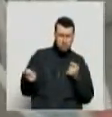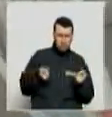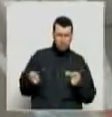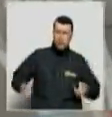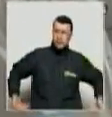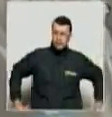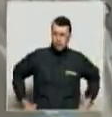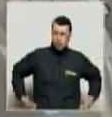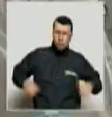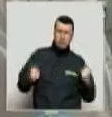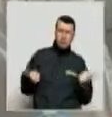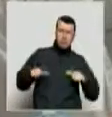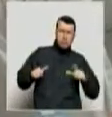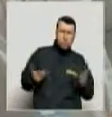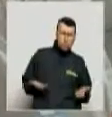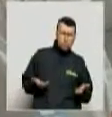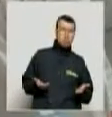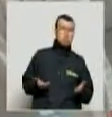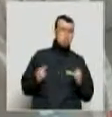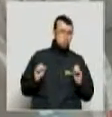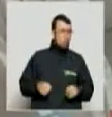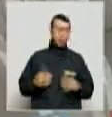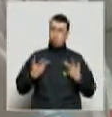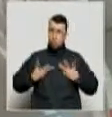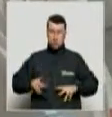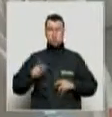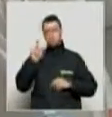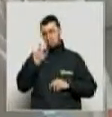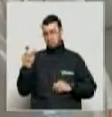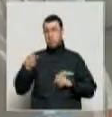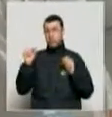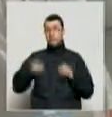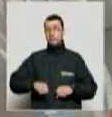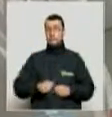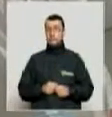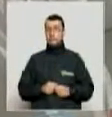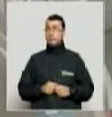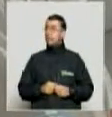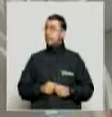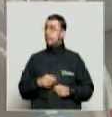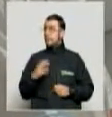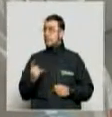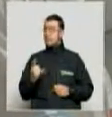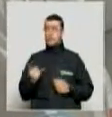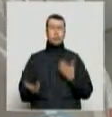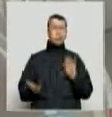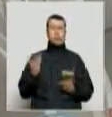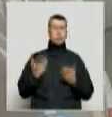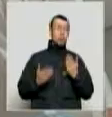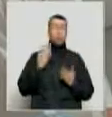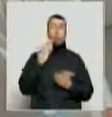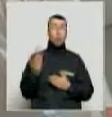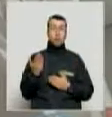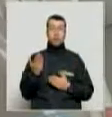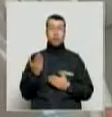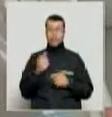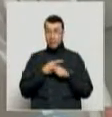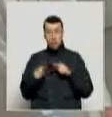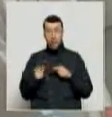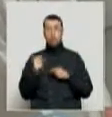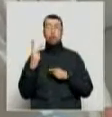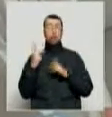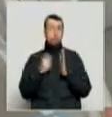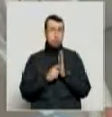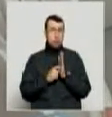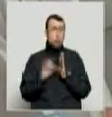pero prácticamente es un tratamiento para todo tipo de personas. La periodicidad con la que se hace generalmente es 2 a 3 veces por semana y las